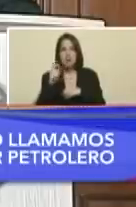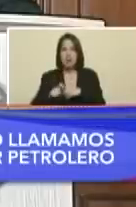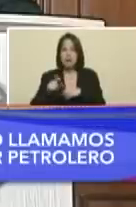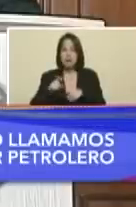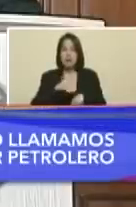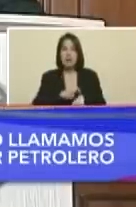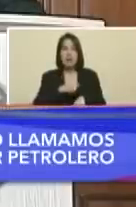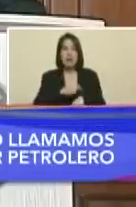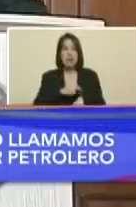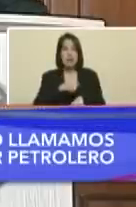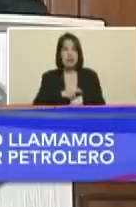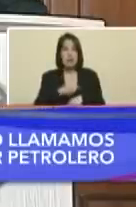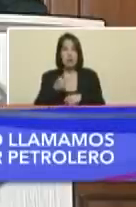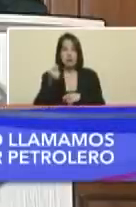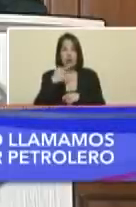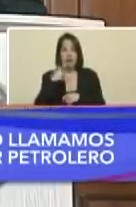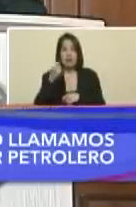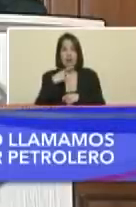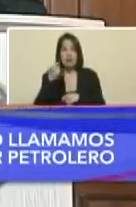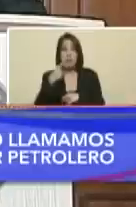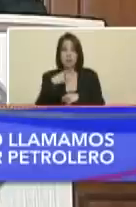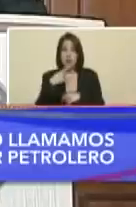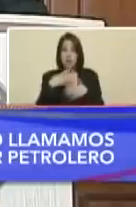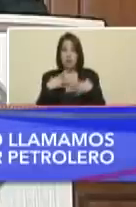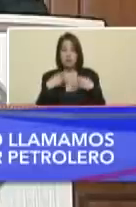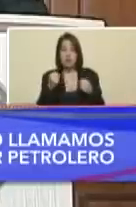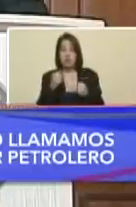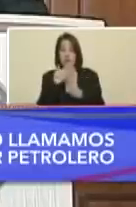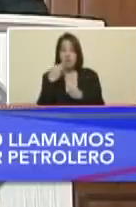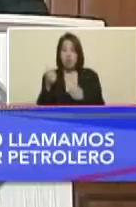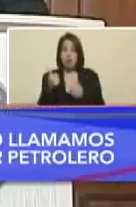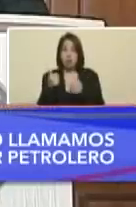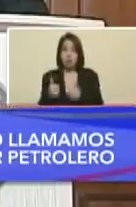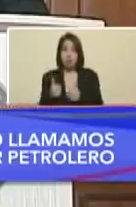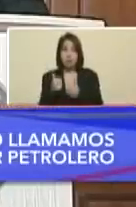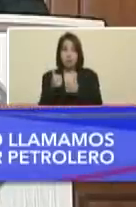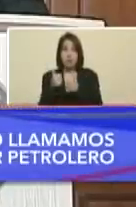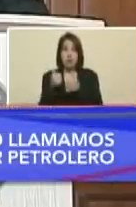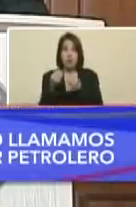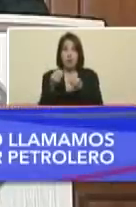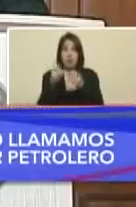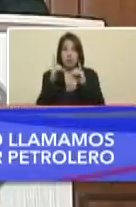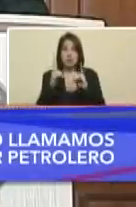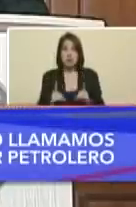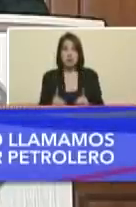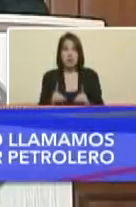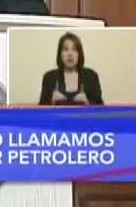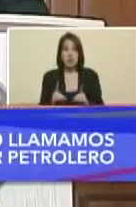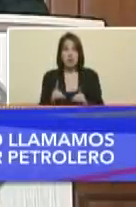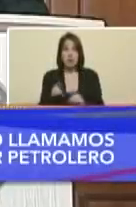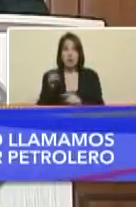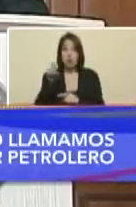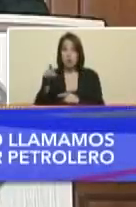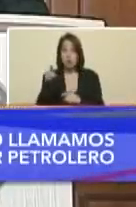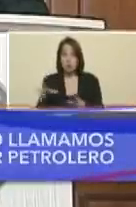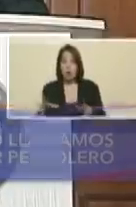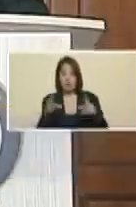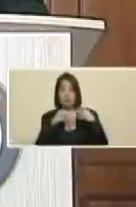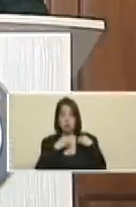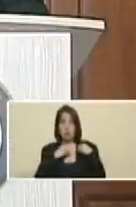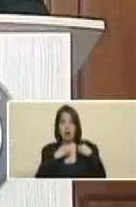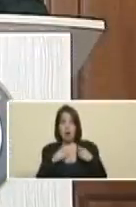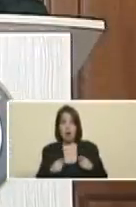tiempo para unos tratamientos y, bueno, he decidido que tú asumas